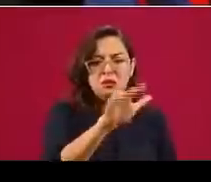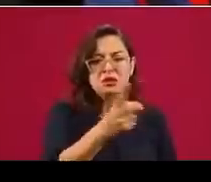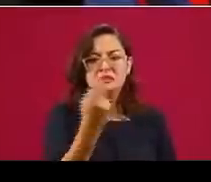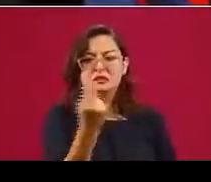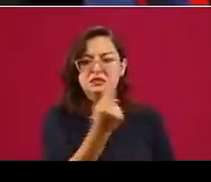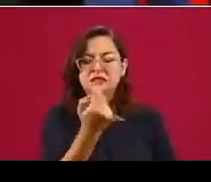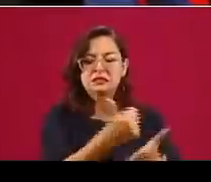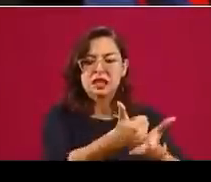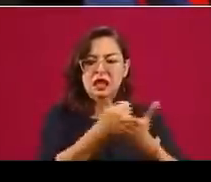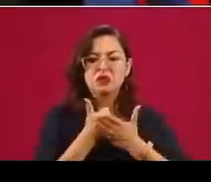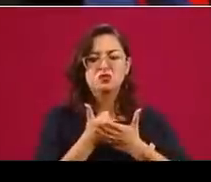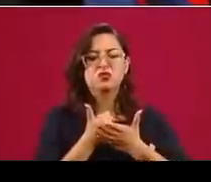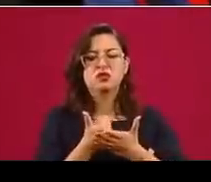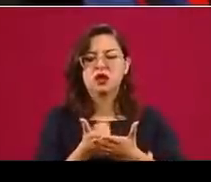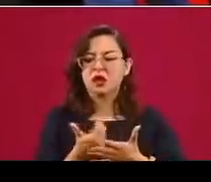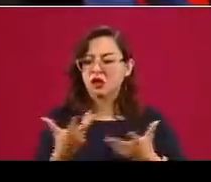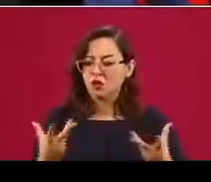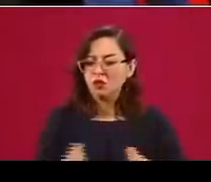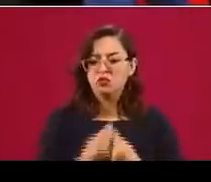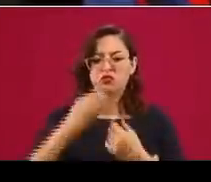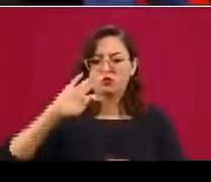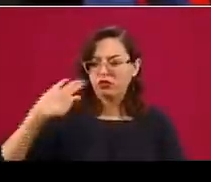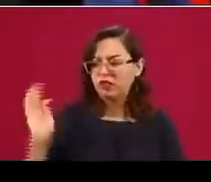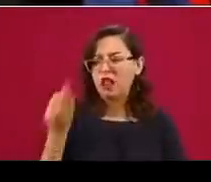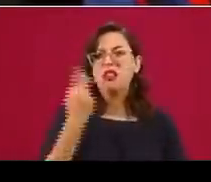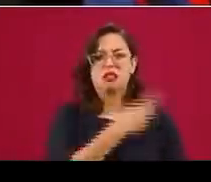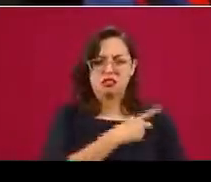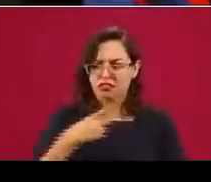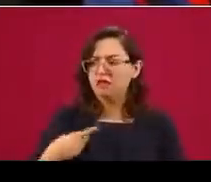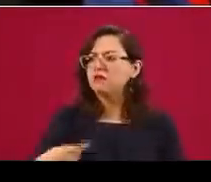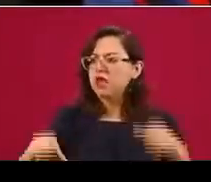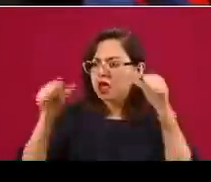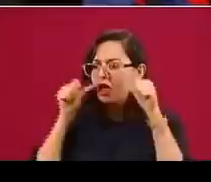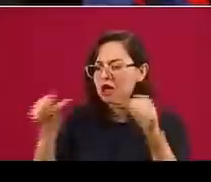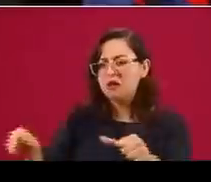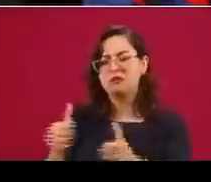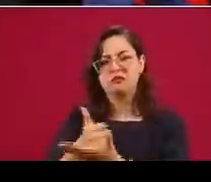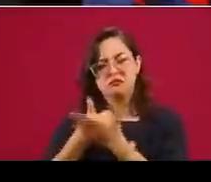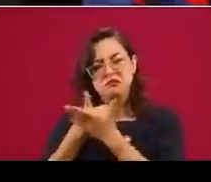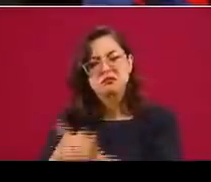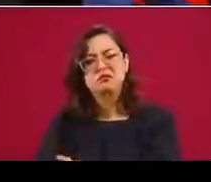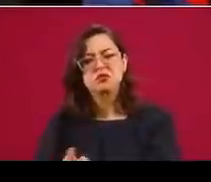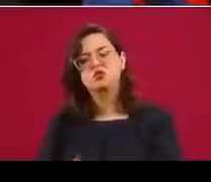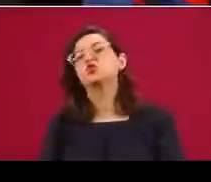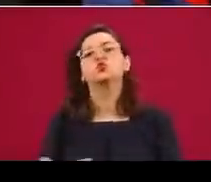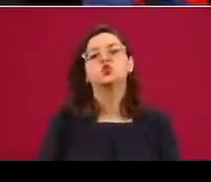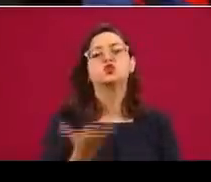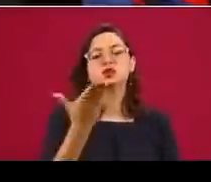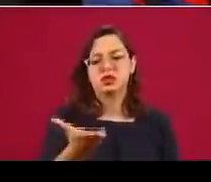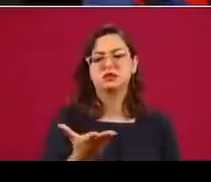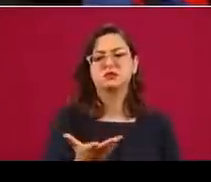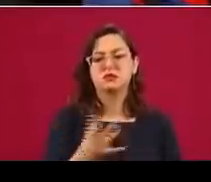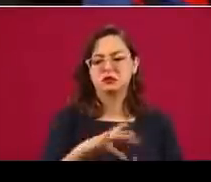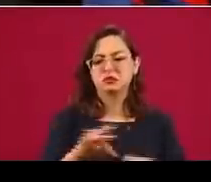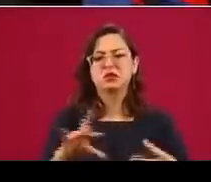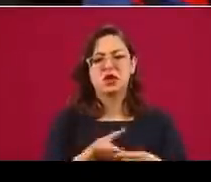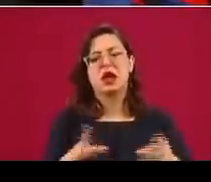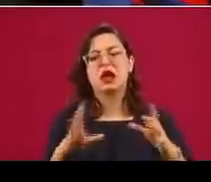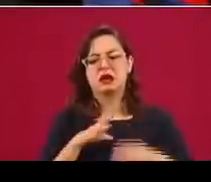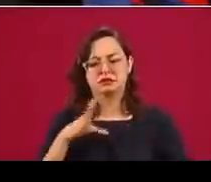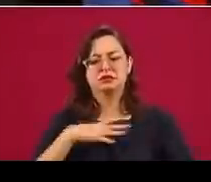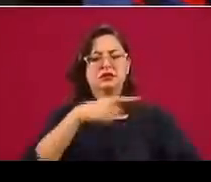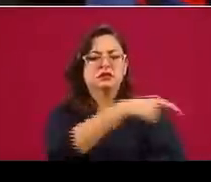porque sí pide una coordinación federal. Usted ha sido muy claro en esto, que ha estado la Guardia Nacional, que las